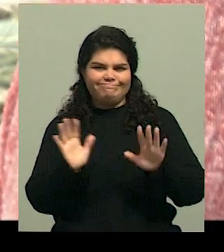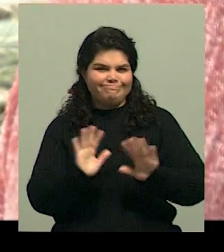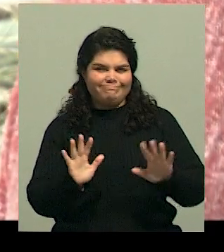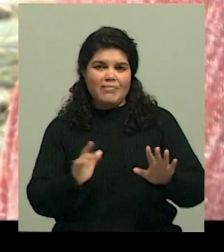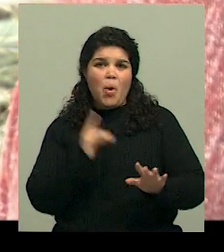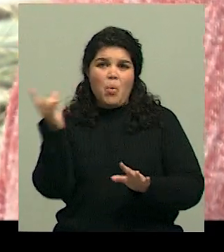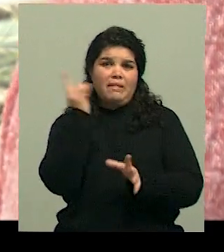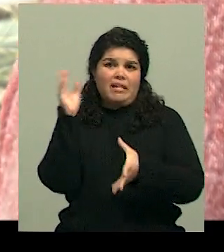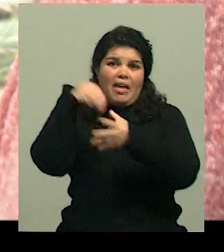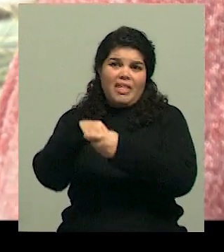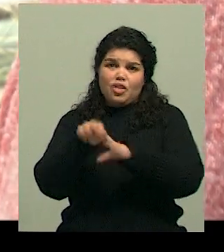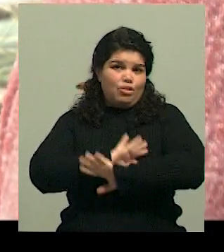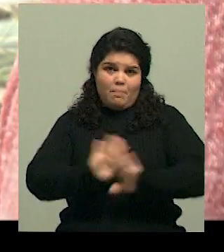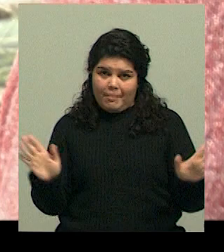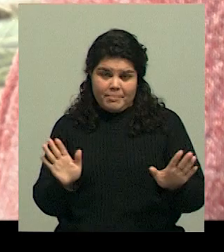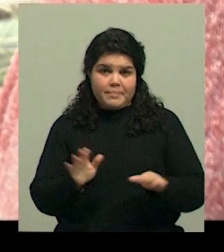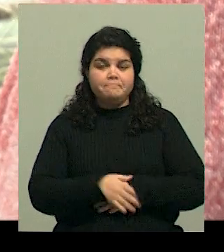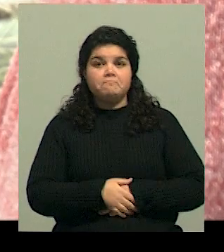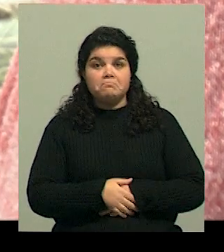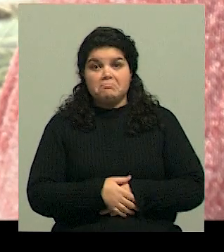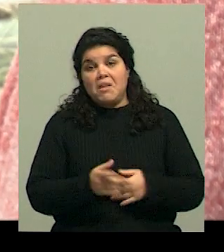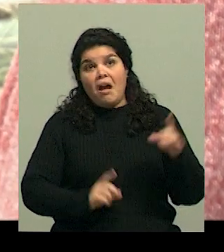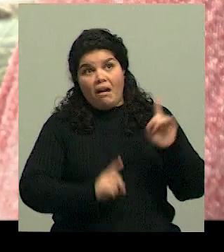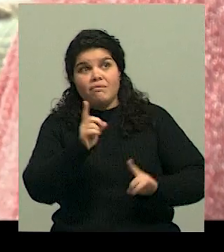no. Pero ahí se dan.